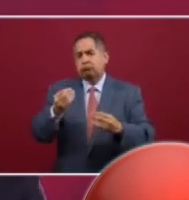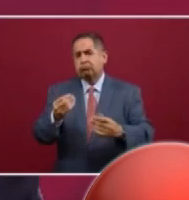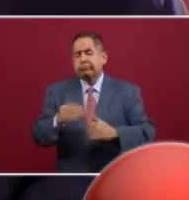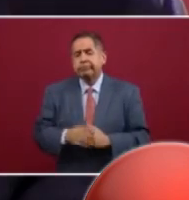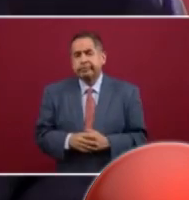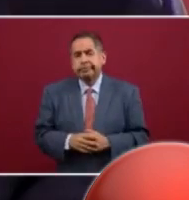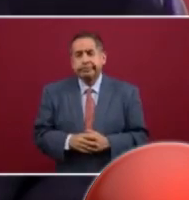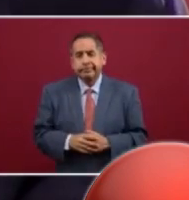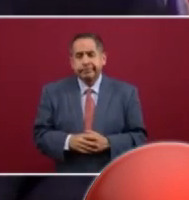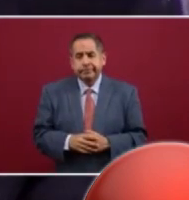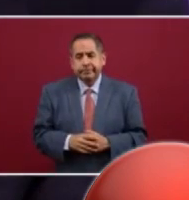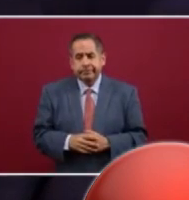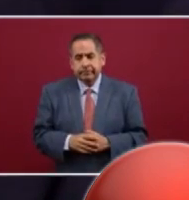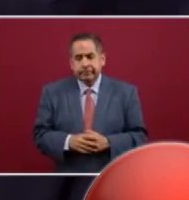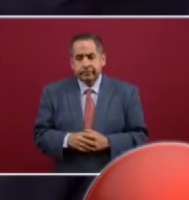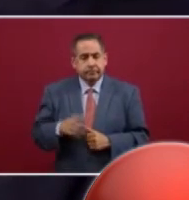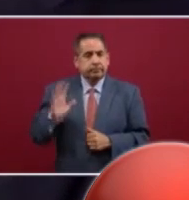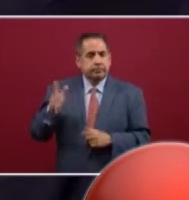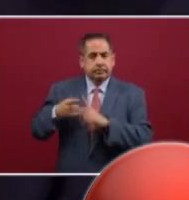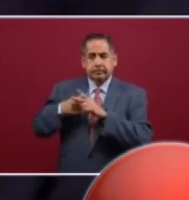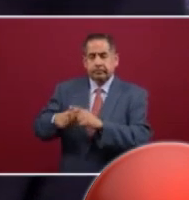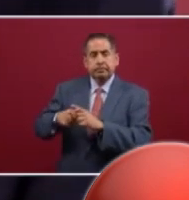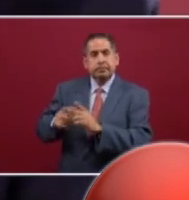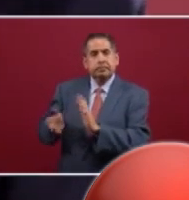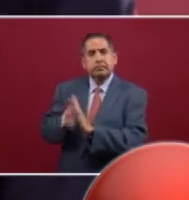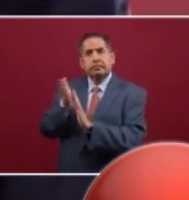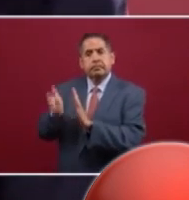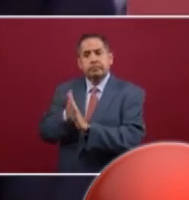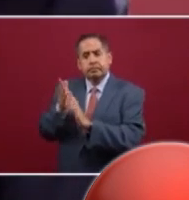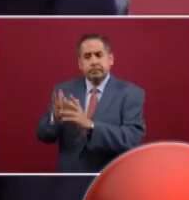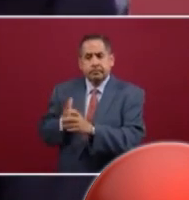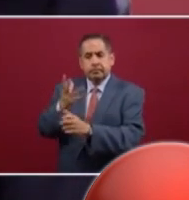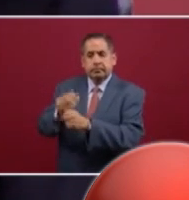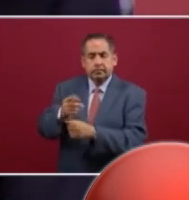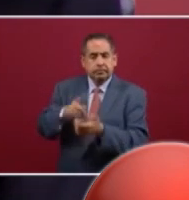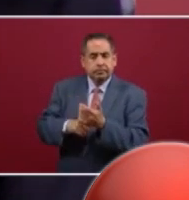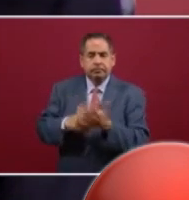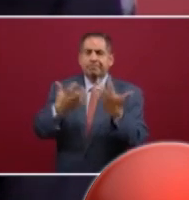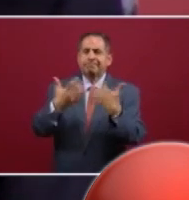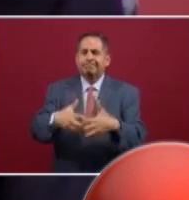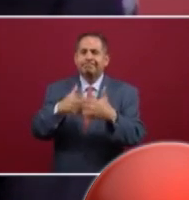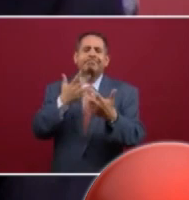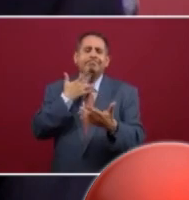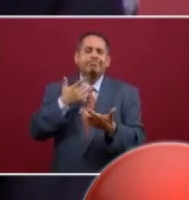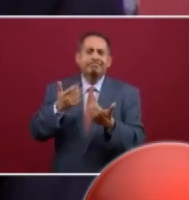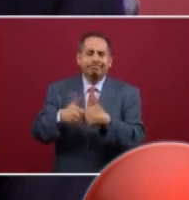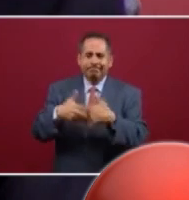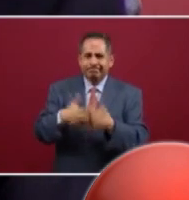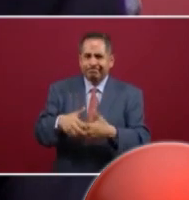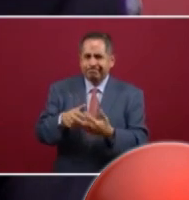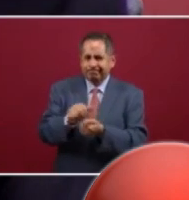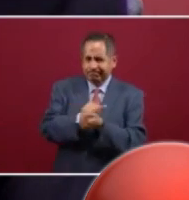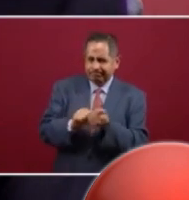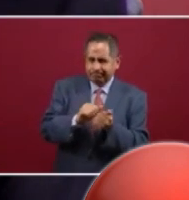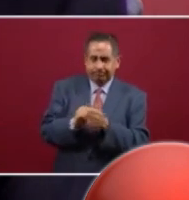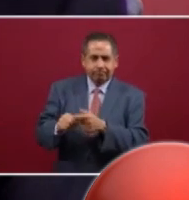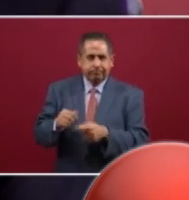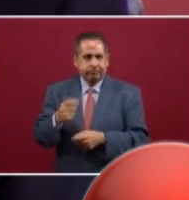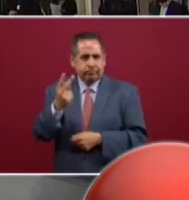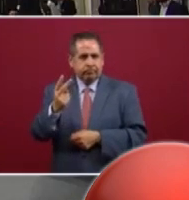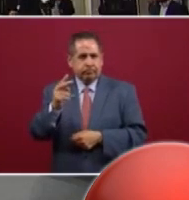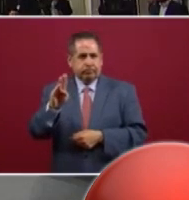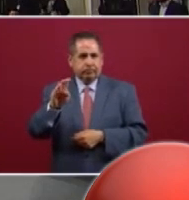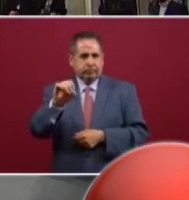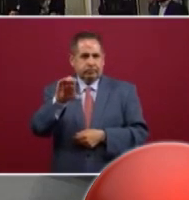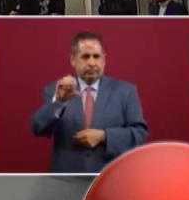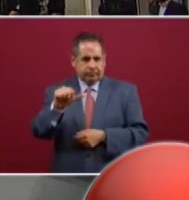Obrador. Te voy a decir por qué. Quiero que encontremos esa parte en donde le pregunta a Marcelo Ebrard que hubo ríspidas